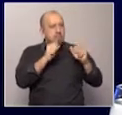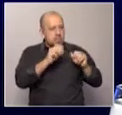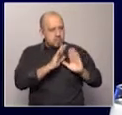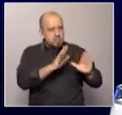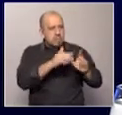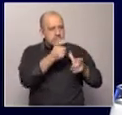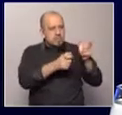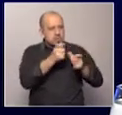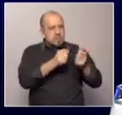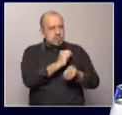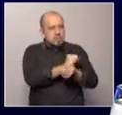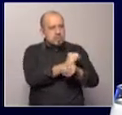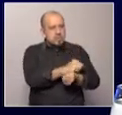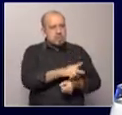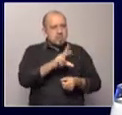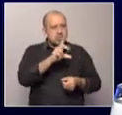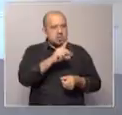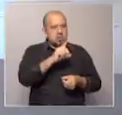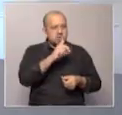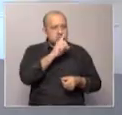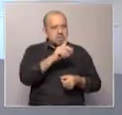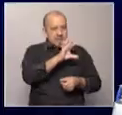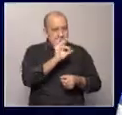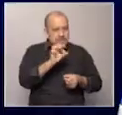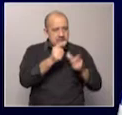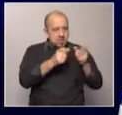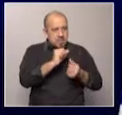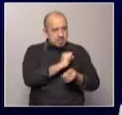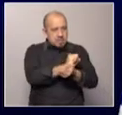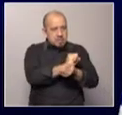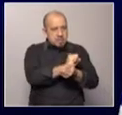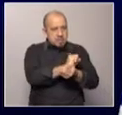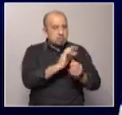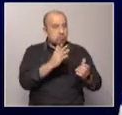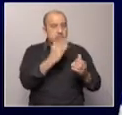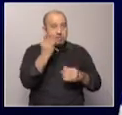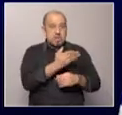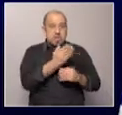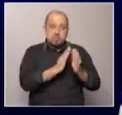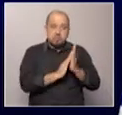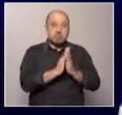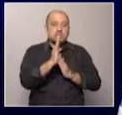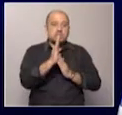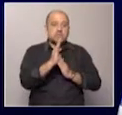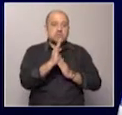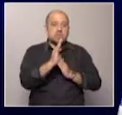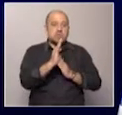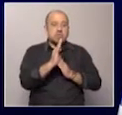momento debe estar en 12.500 y me decía en una de las tasas además de prisionalización